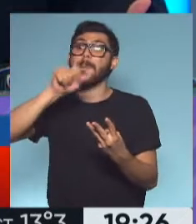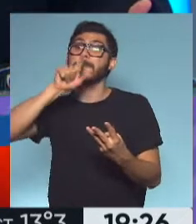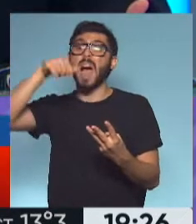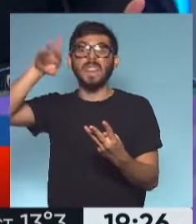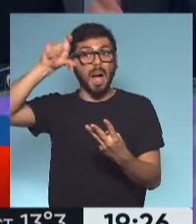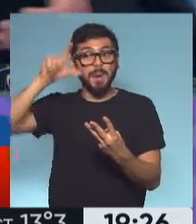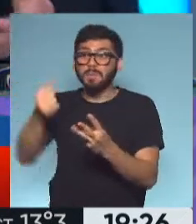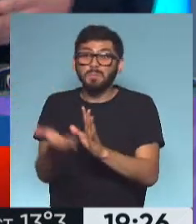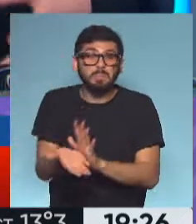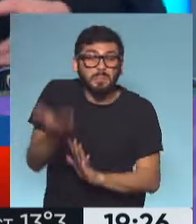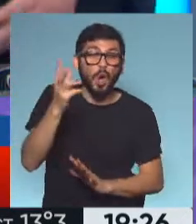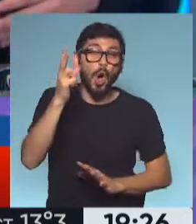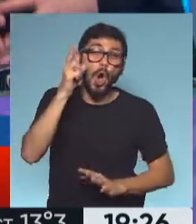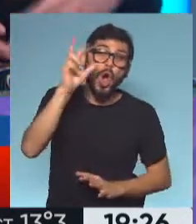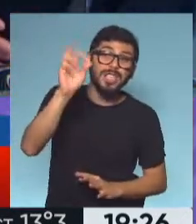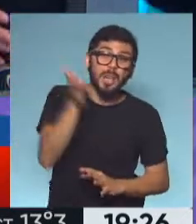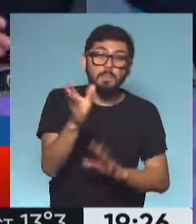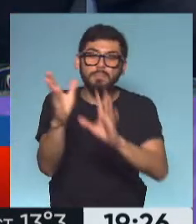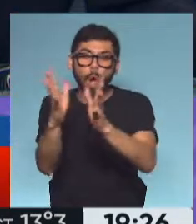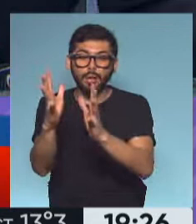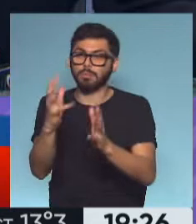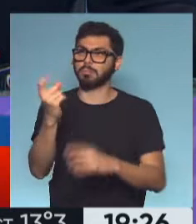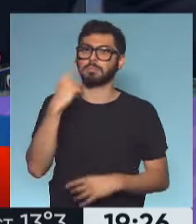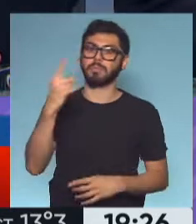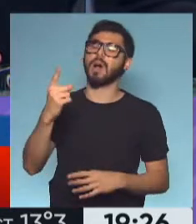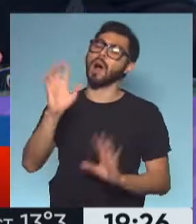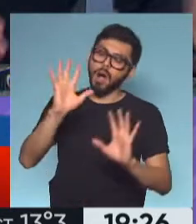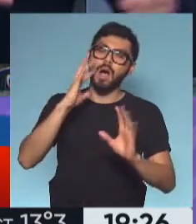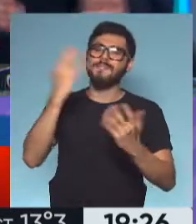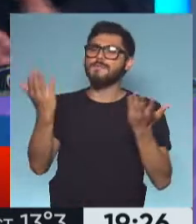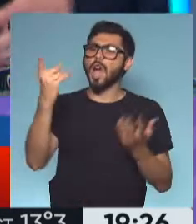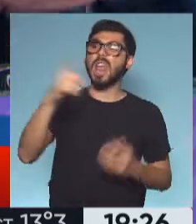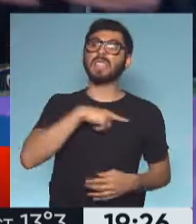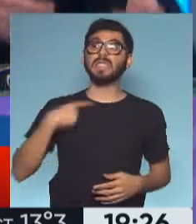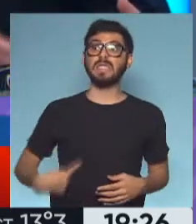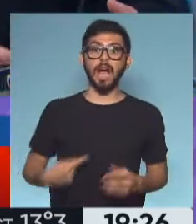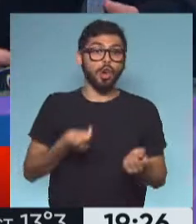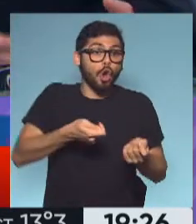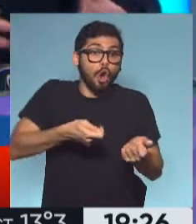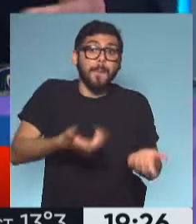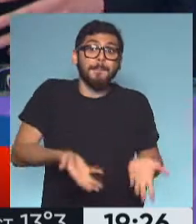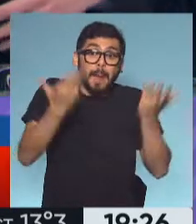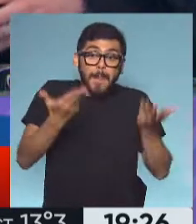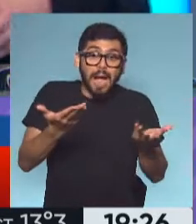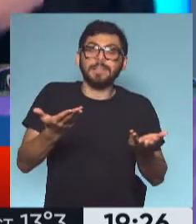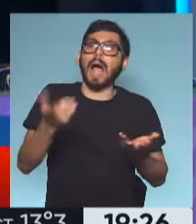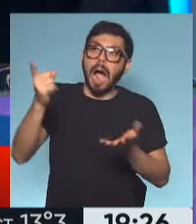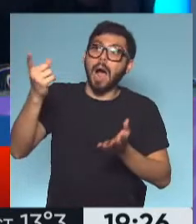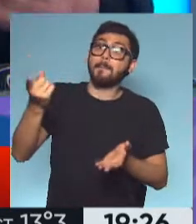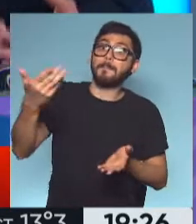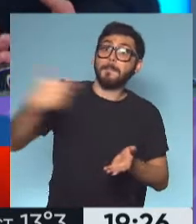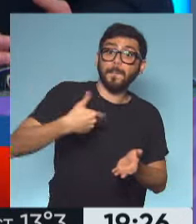un 80%. Y uno puede decir, bueno, China viene aumentando su demanda, entonces, bueno, hay aumentos de ese lado, aumenta